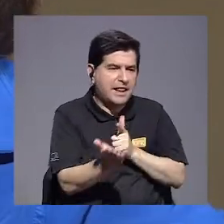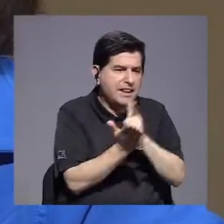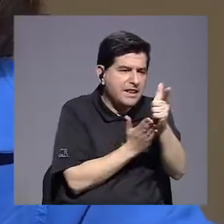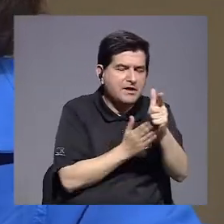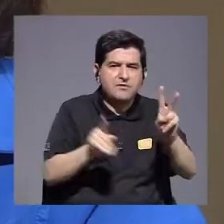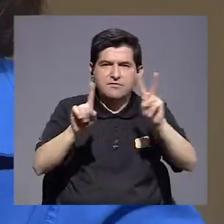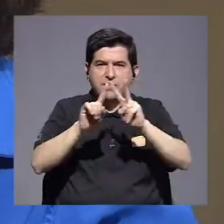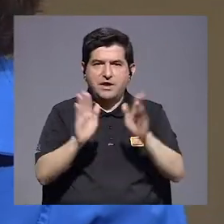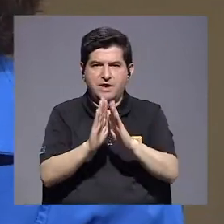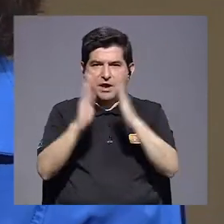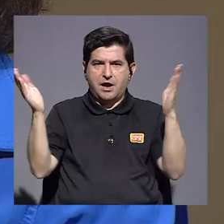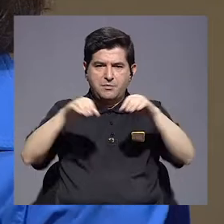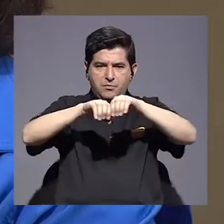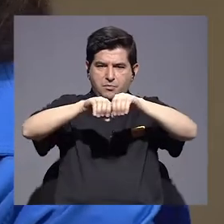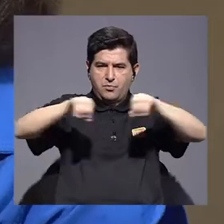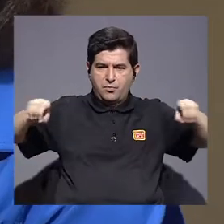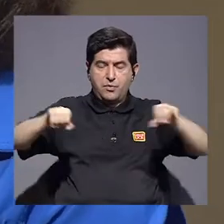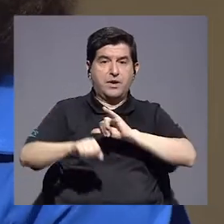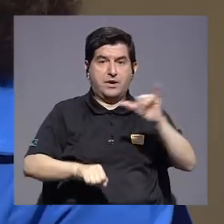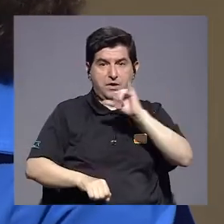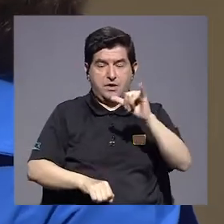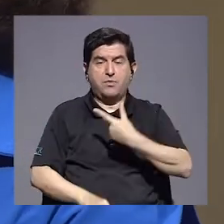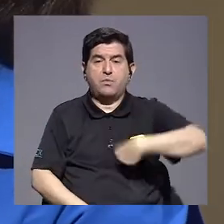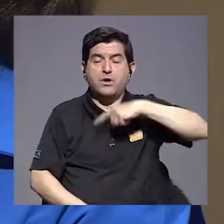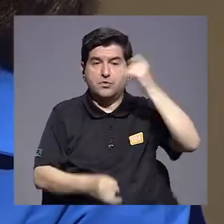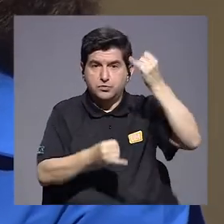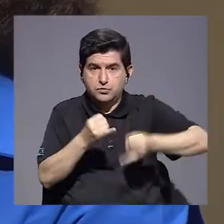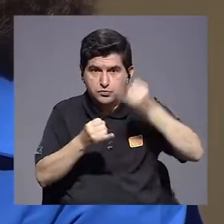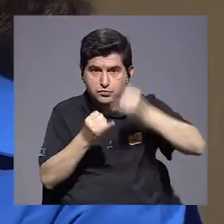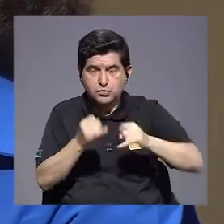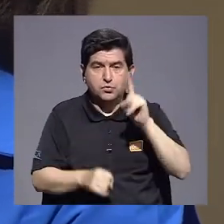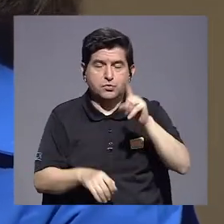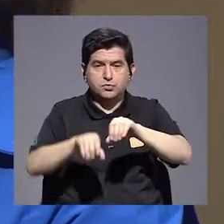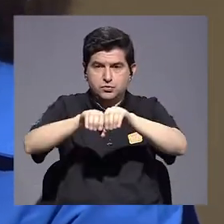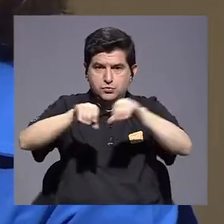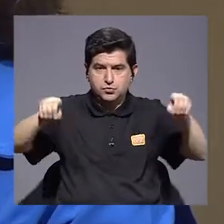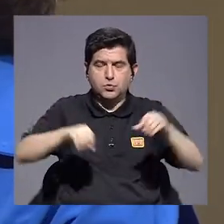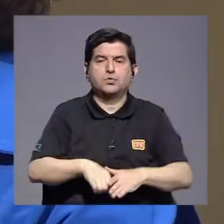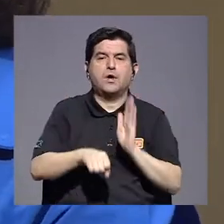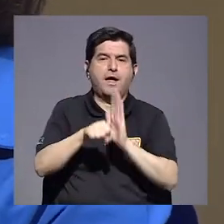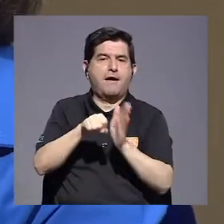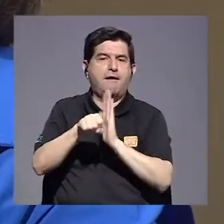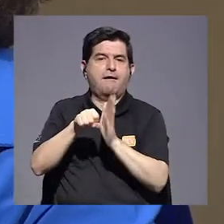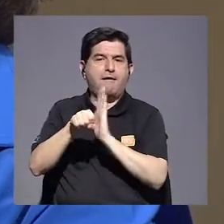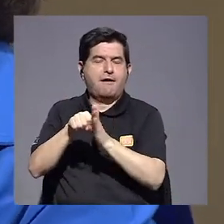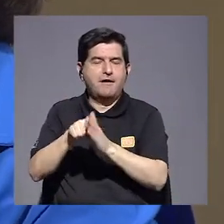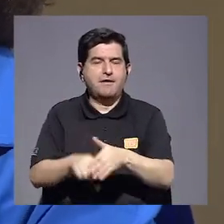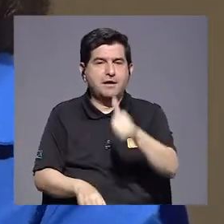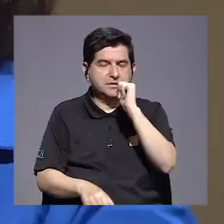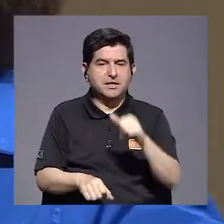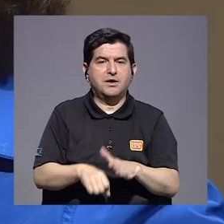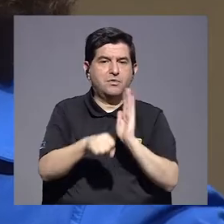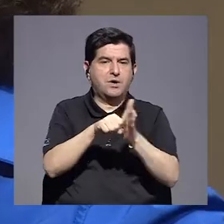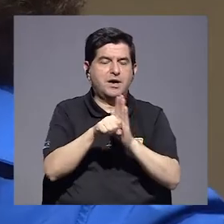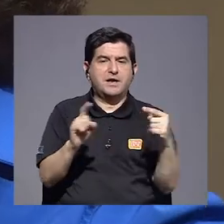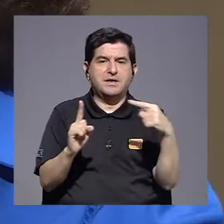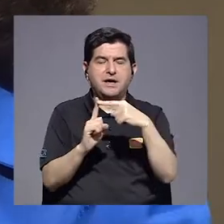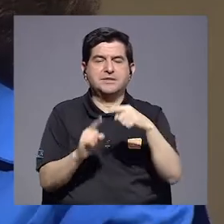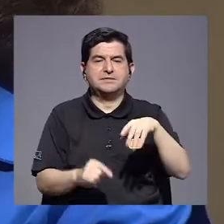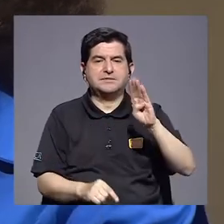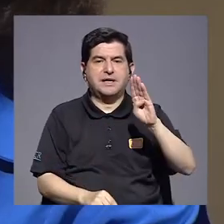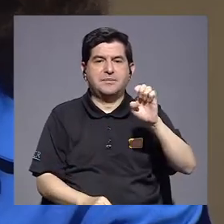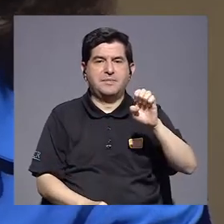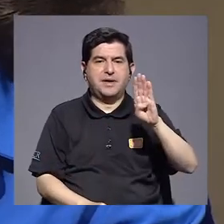que amplían el acueducto, como también estamos terminando un acueducto en Cañas que lleva agua a Cañas y hasta